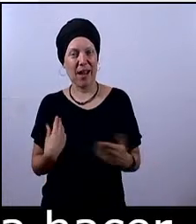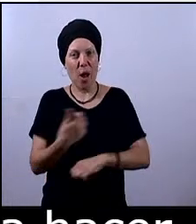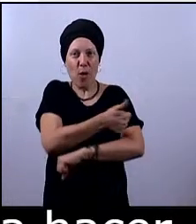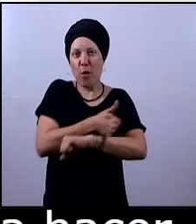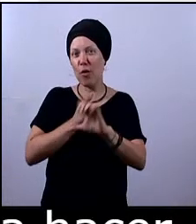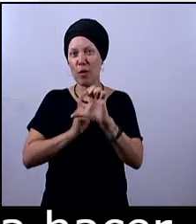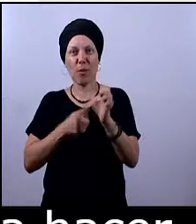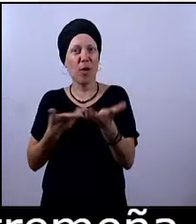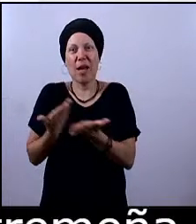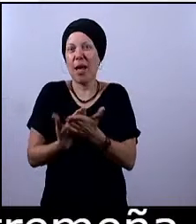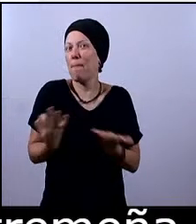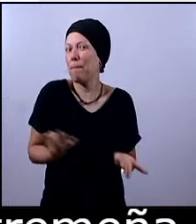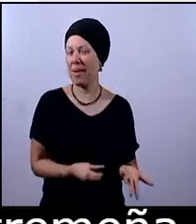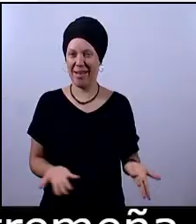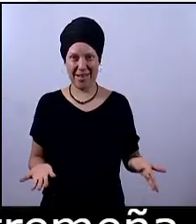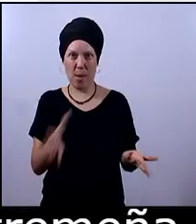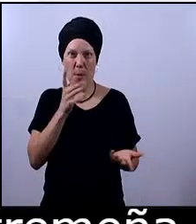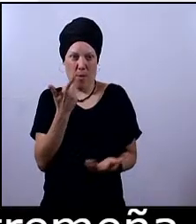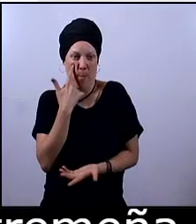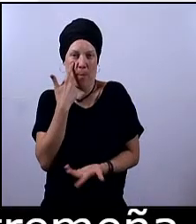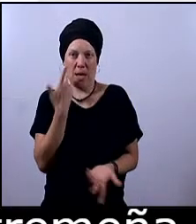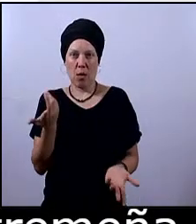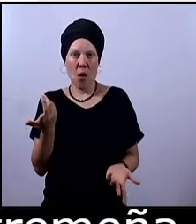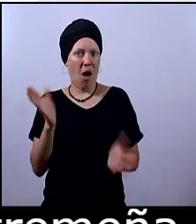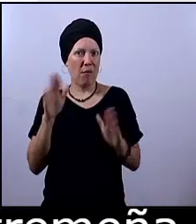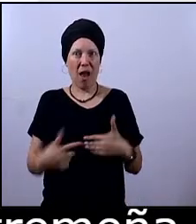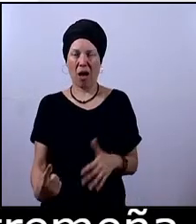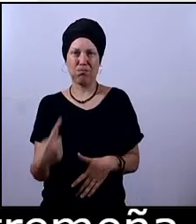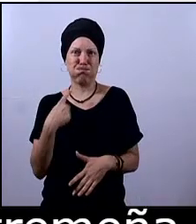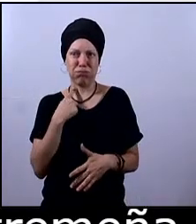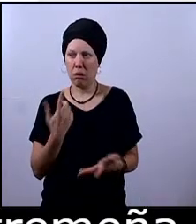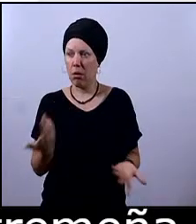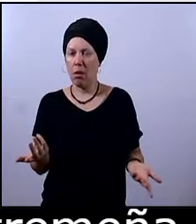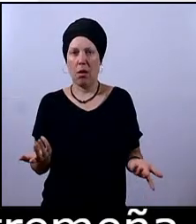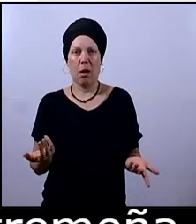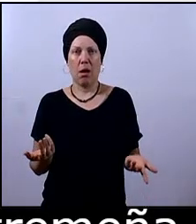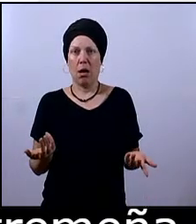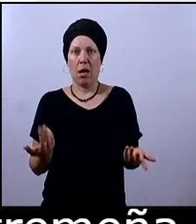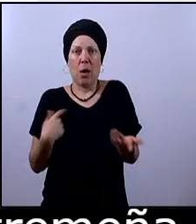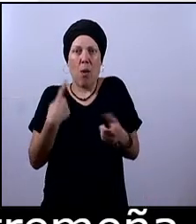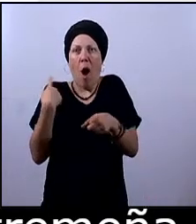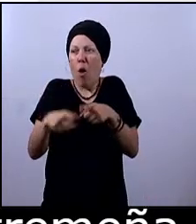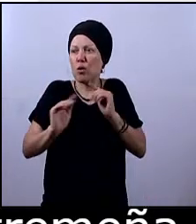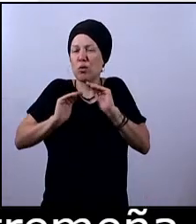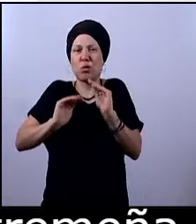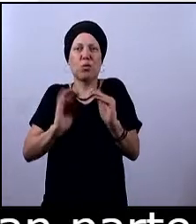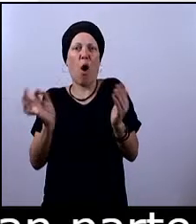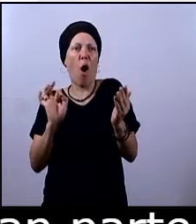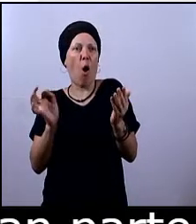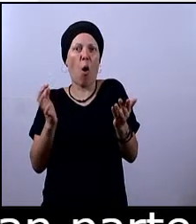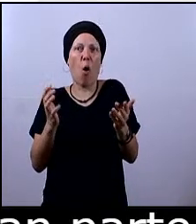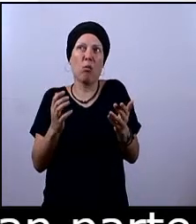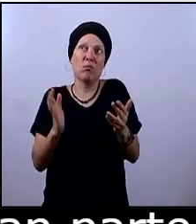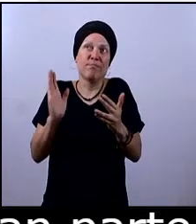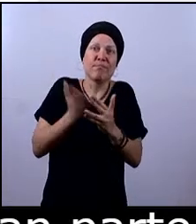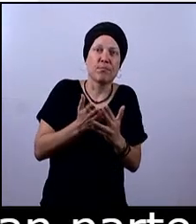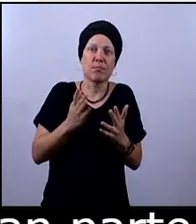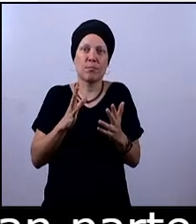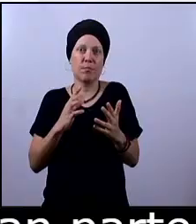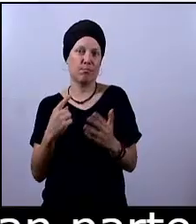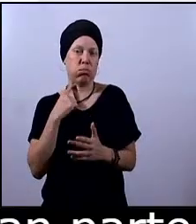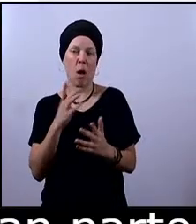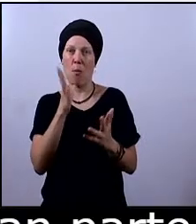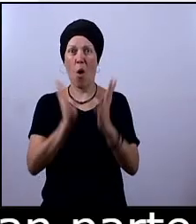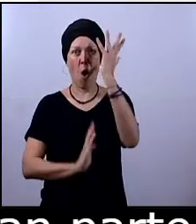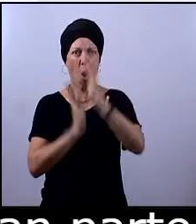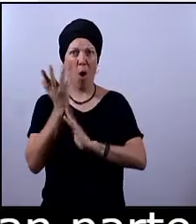ciudadanos extremeños que han visto que han perdido pues gran parte de sus bienes o parte de sus bienes por esta oleada de incendios?